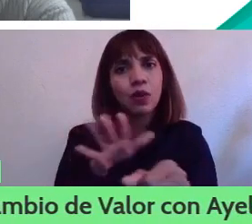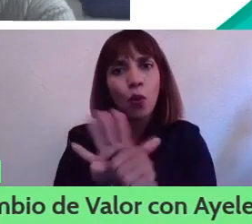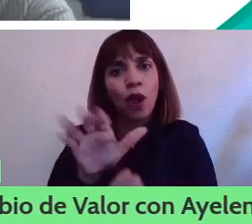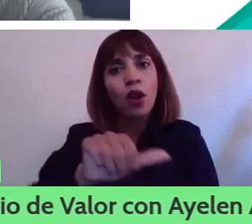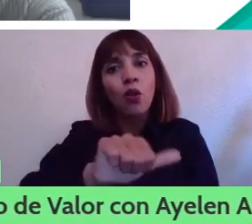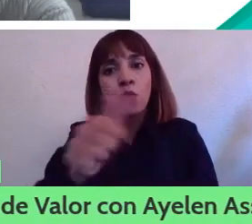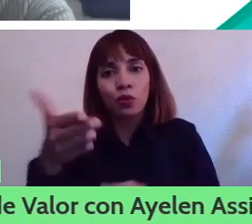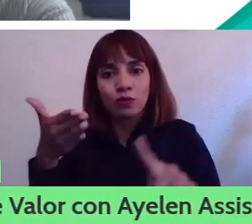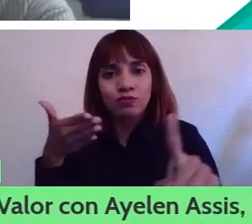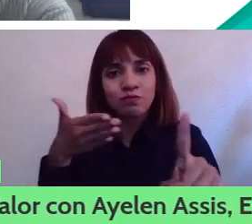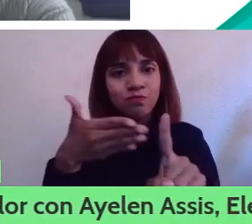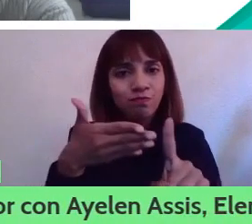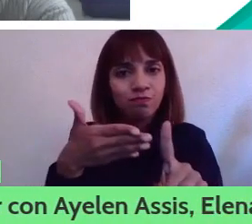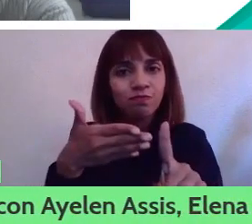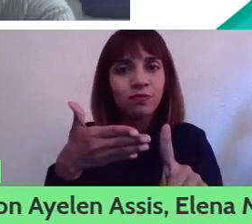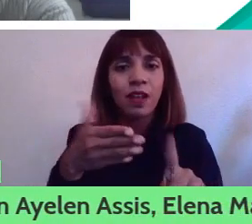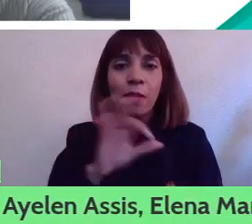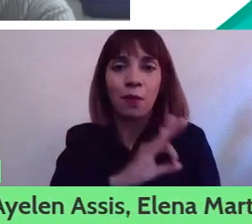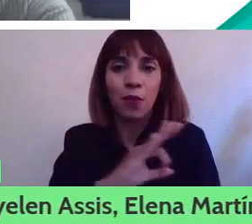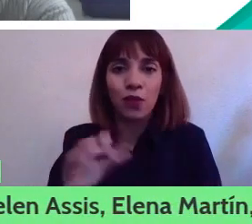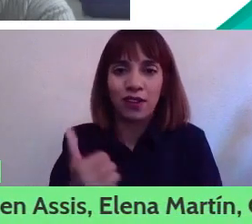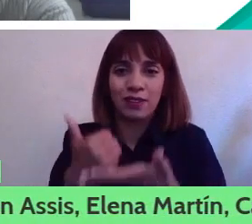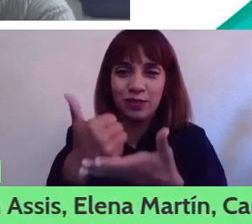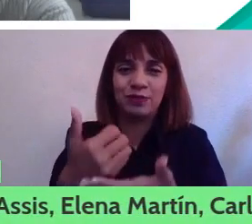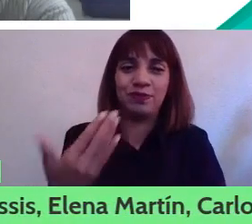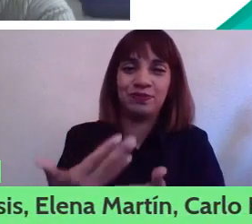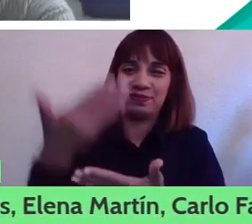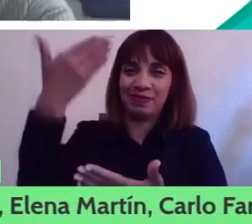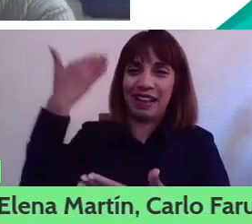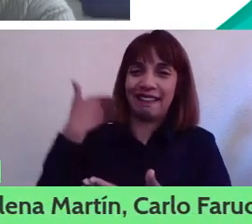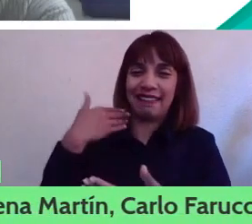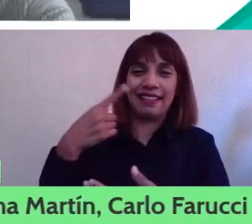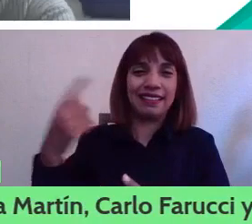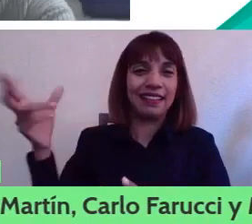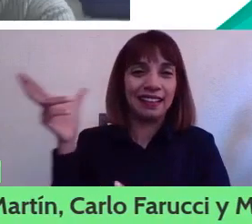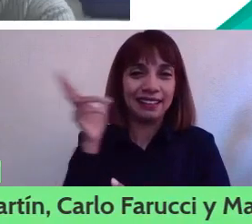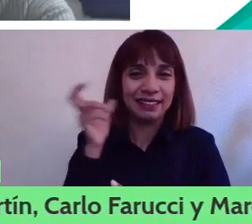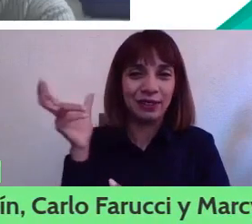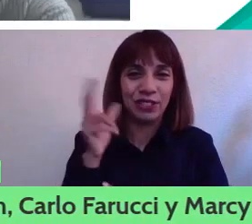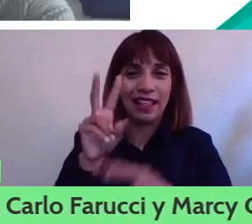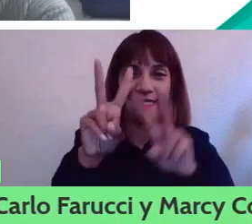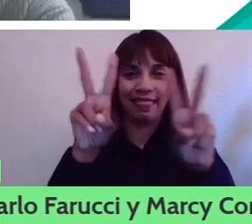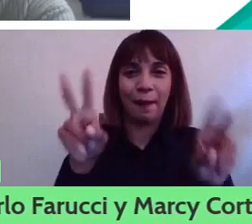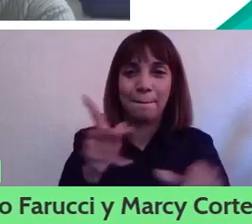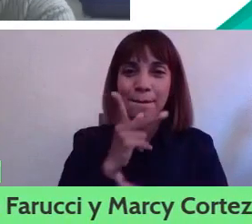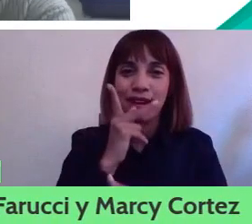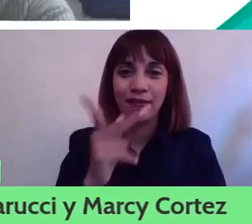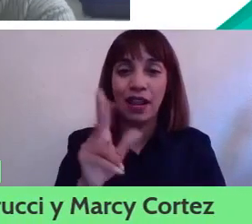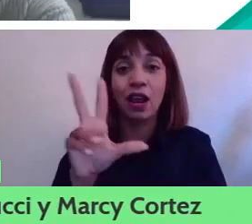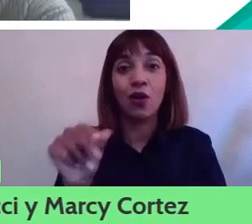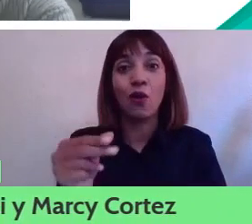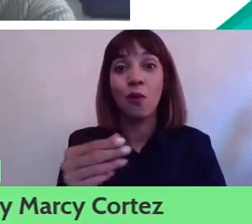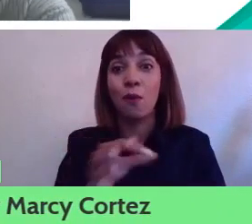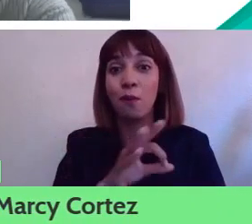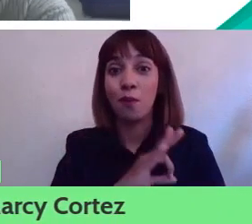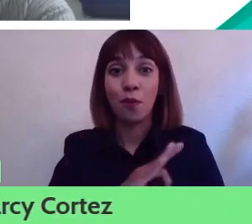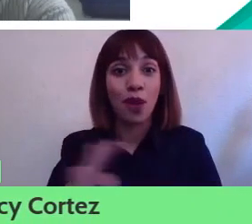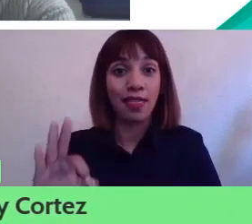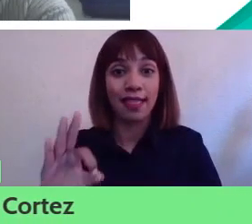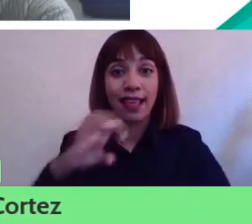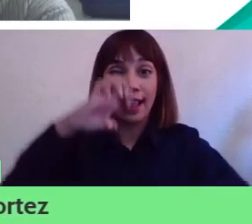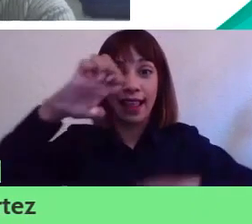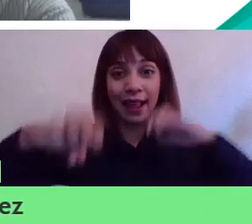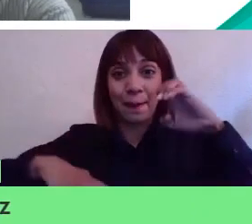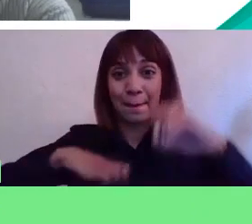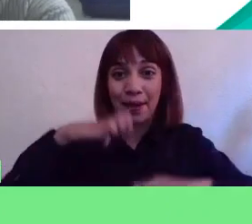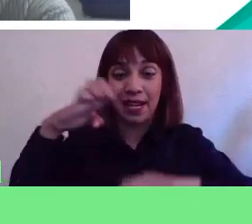porque escuché una frase que me gustó mucho que dice que no pueden existir empresas exitosas en sociedades